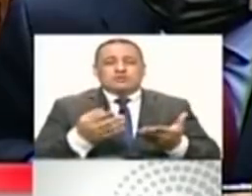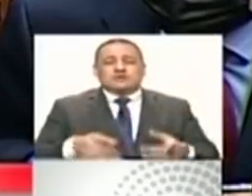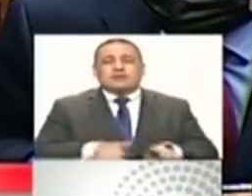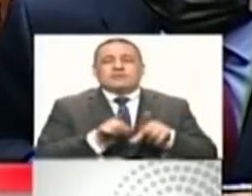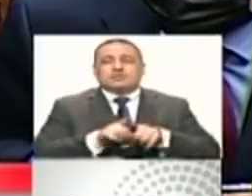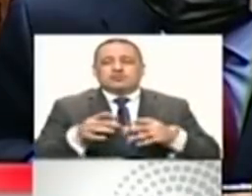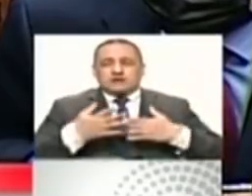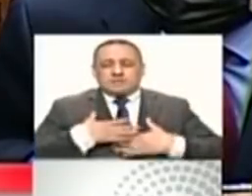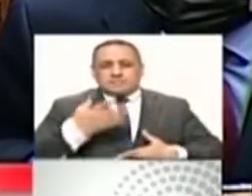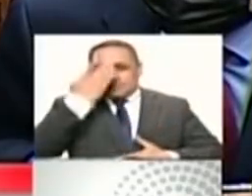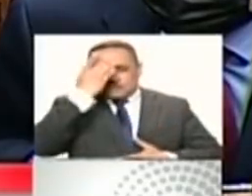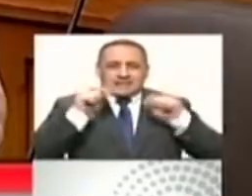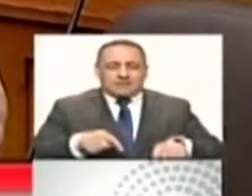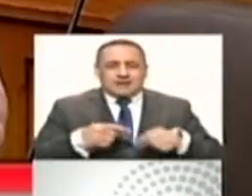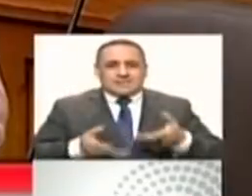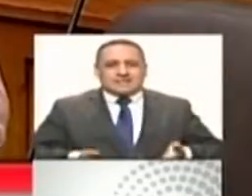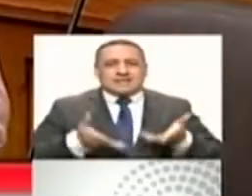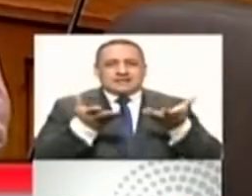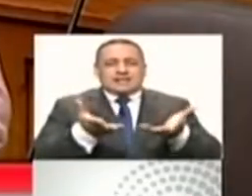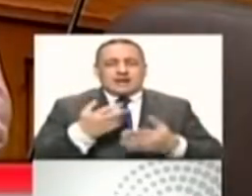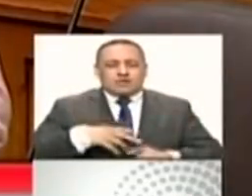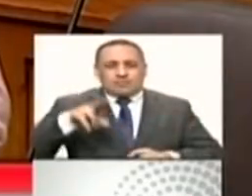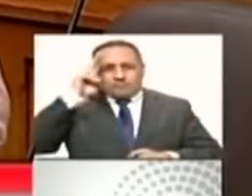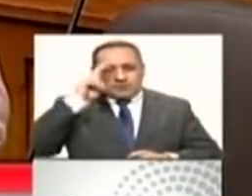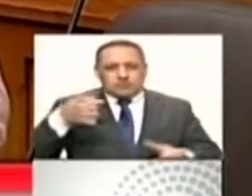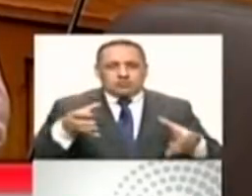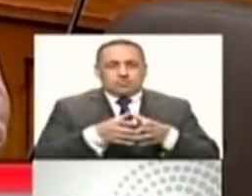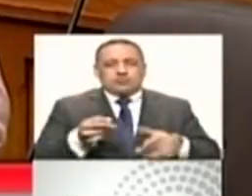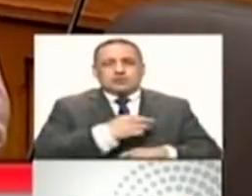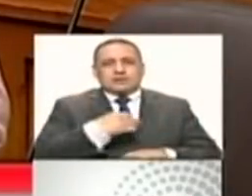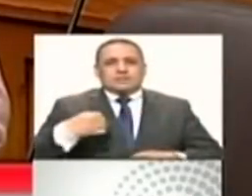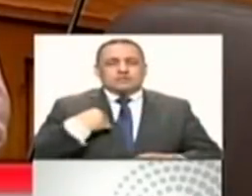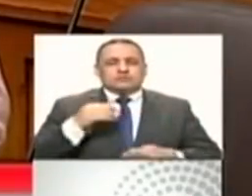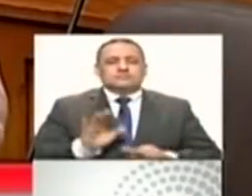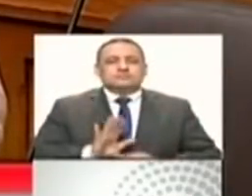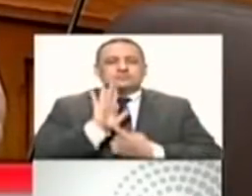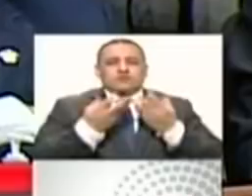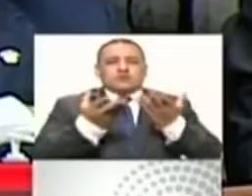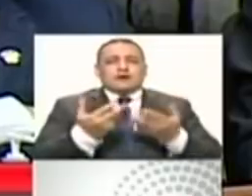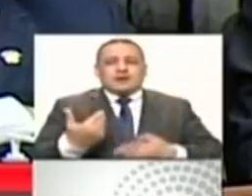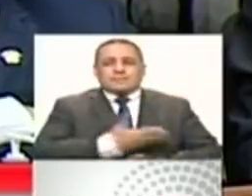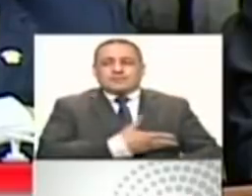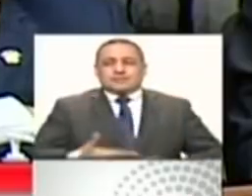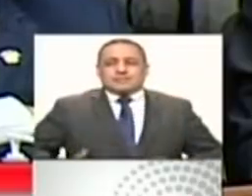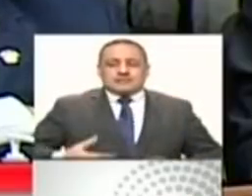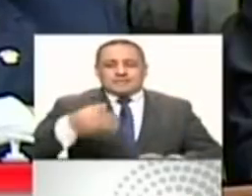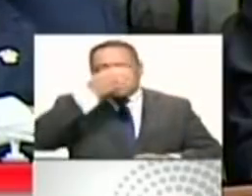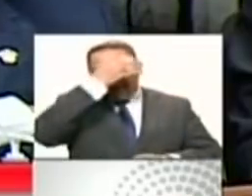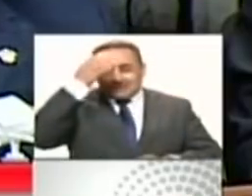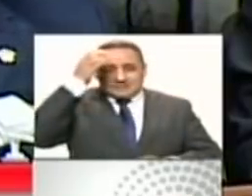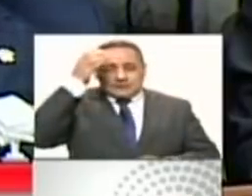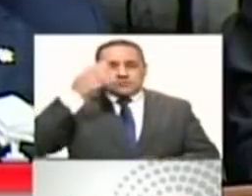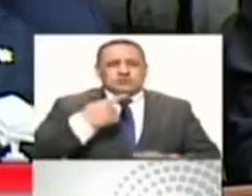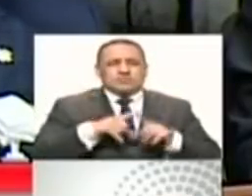otros probablemente en algún momento, ¿no? Es posible, ¿no? Es posible que esto va...